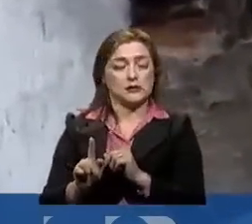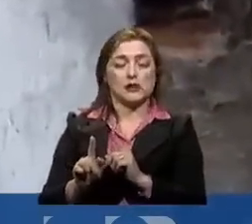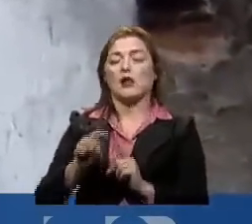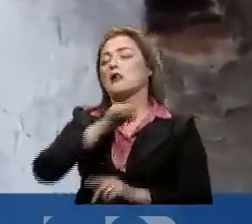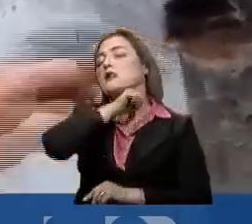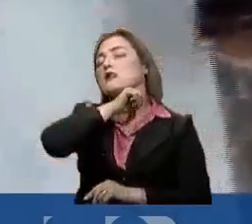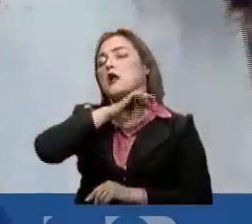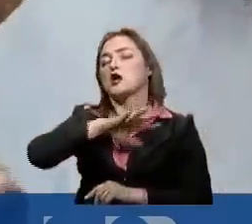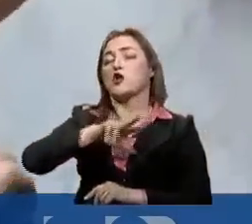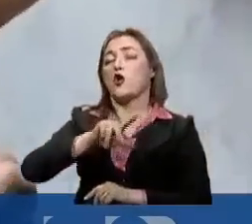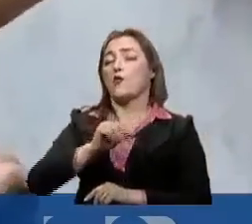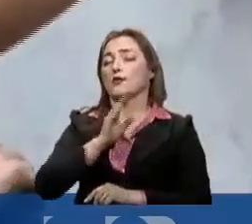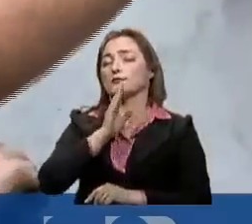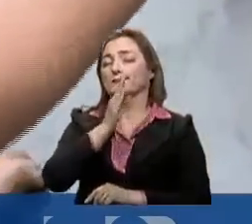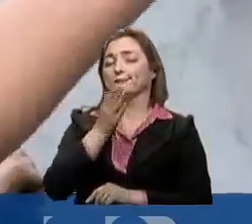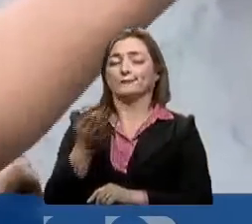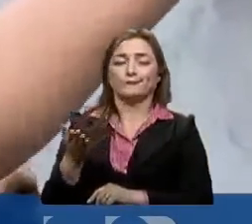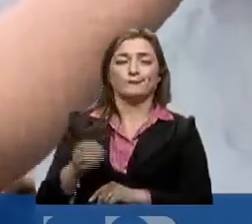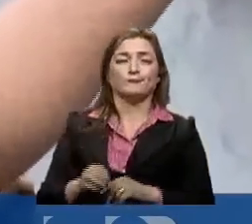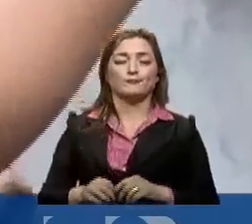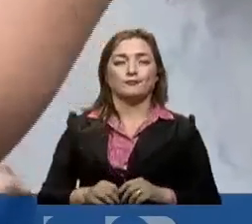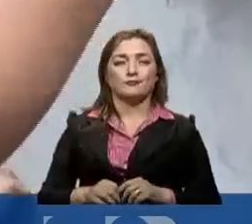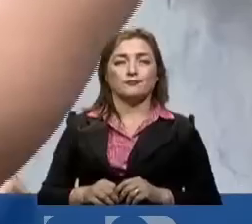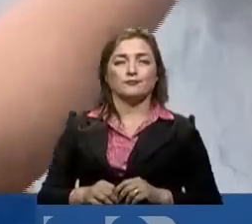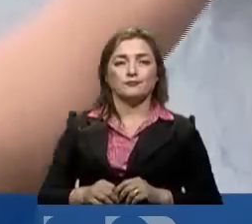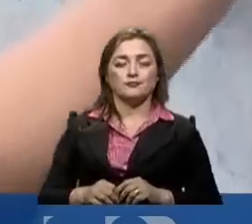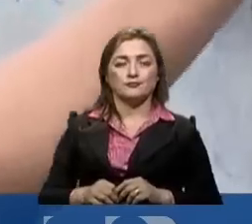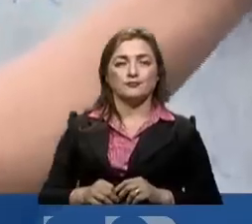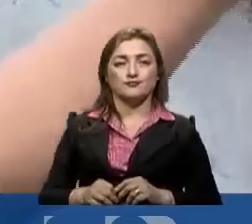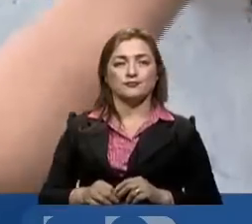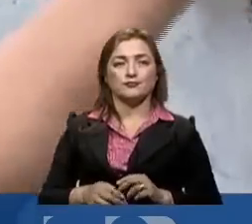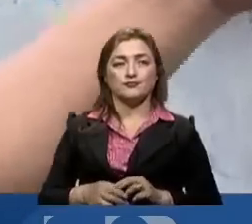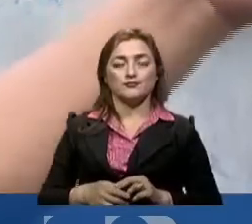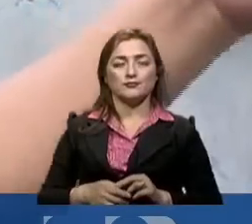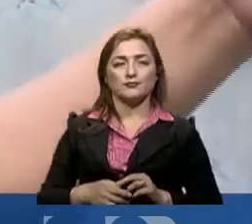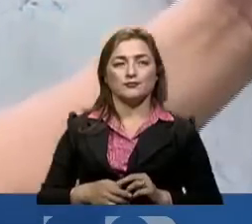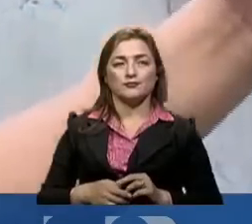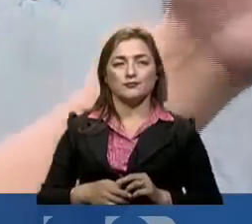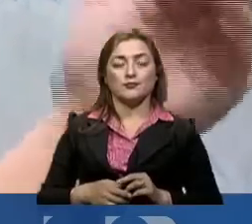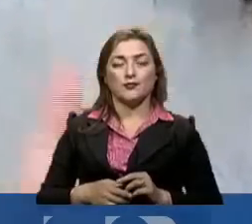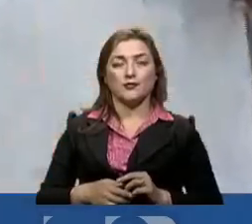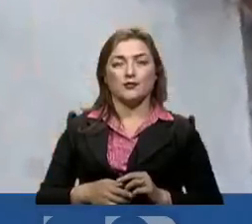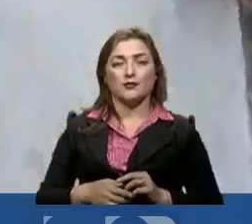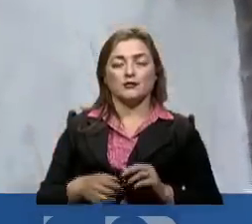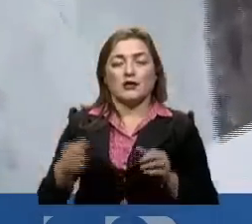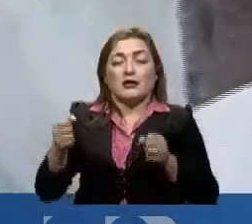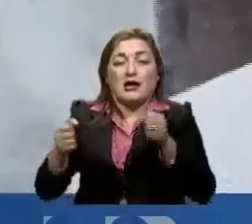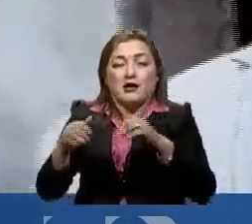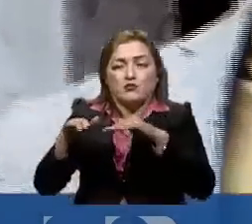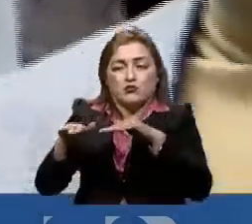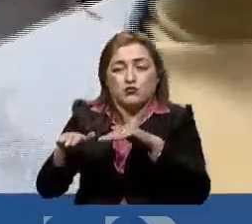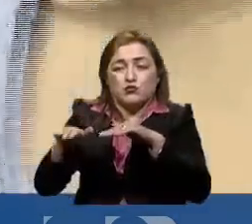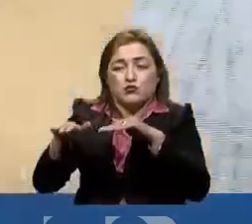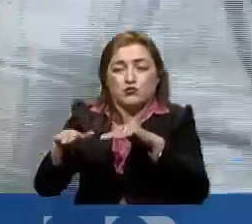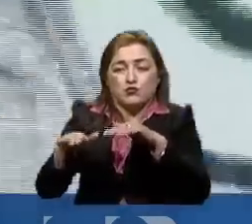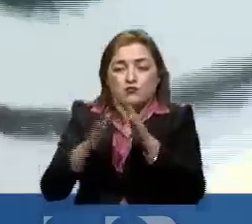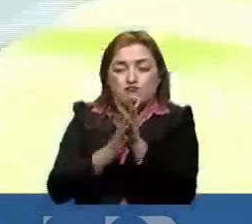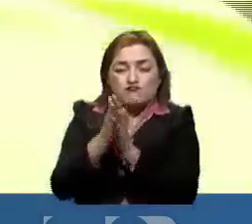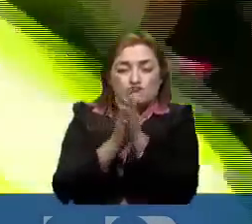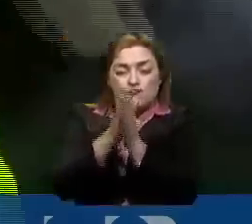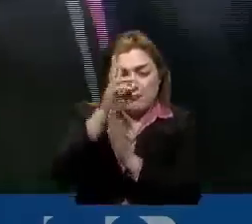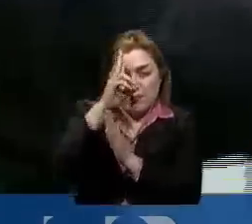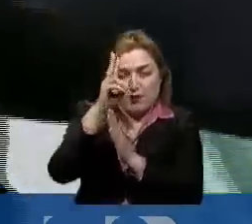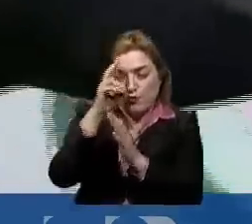ya el robo justamente en esta parte cuando se produce la congestión vehicular. Ahí es cuando aprovechan, rompen